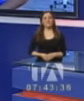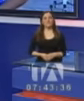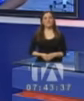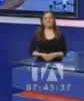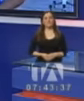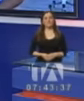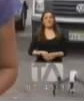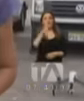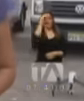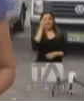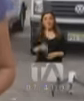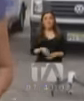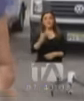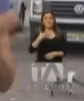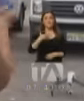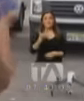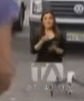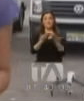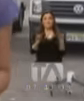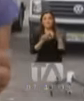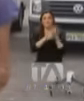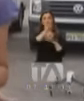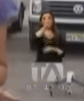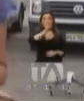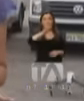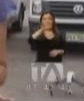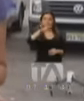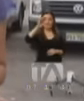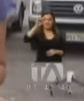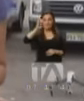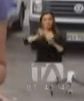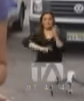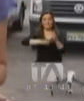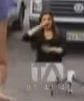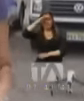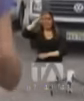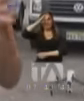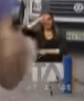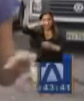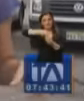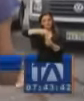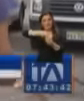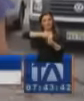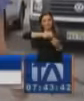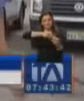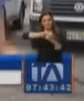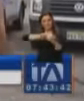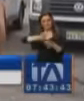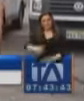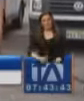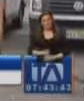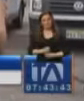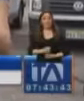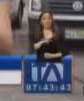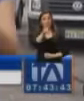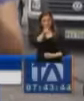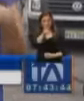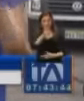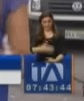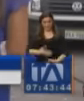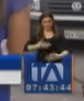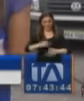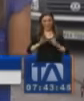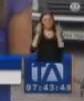¿Qué tal? Muy buenos días, ¿cómo están? Son 630 los uniformados que van a participar en este gran operativo de seguridad para que ustedes disfruten